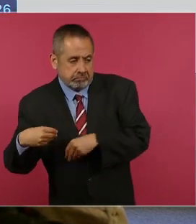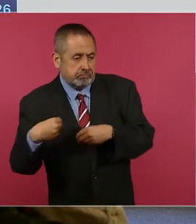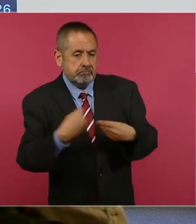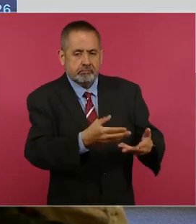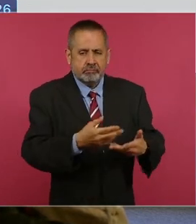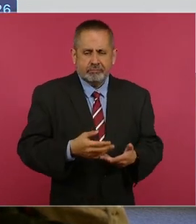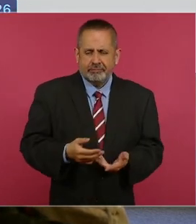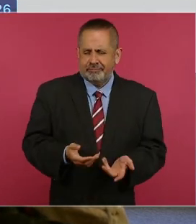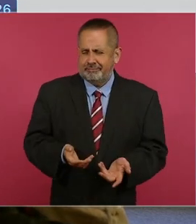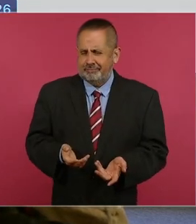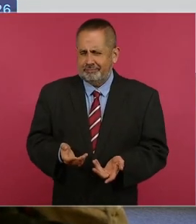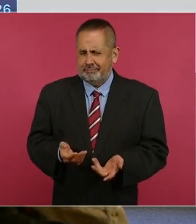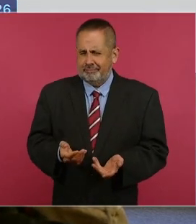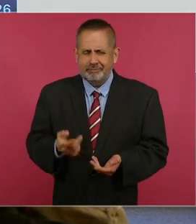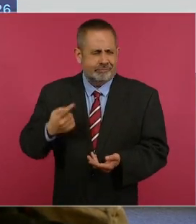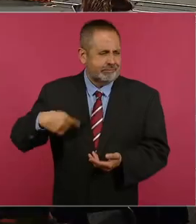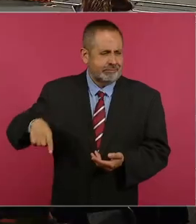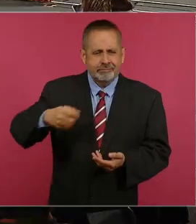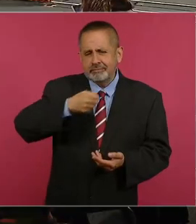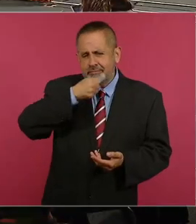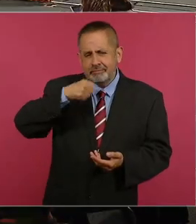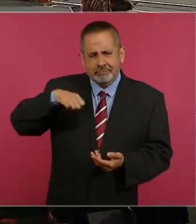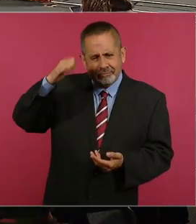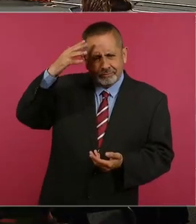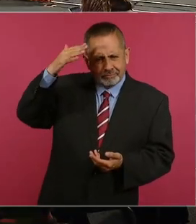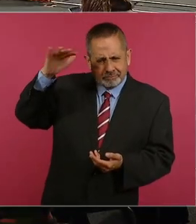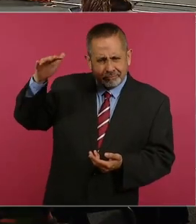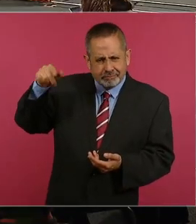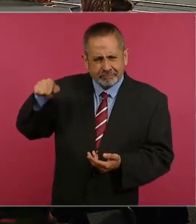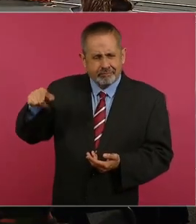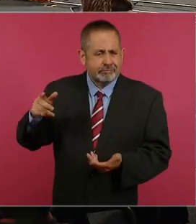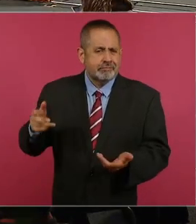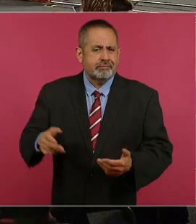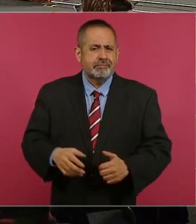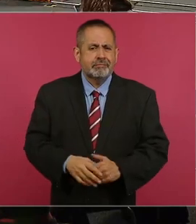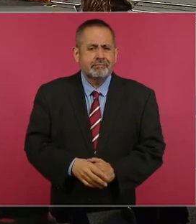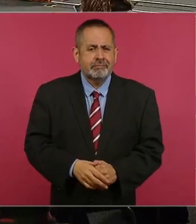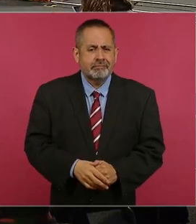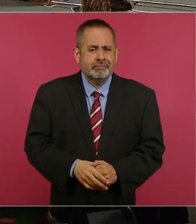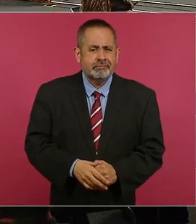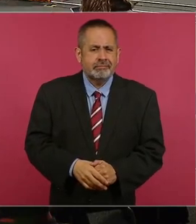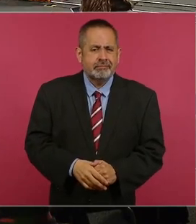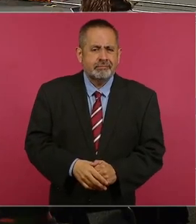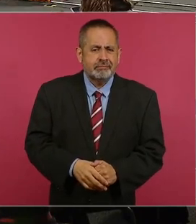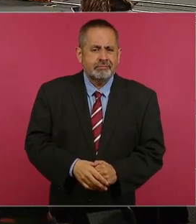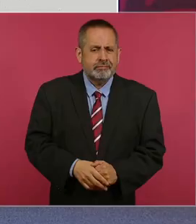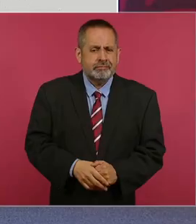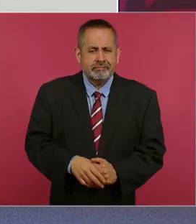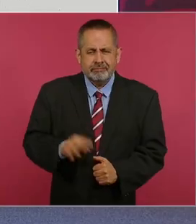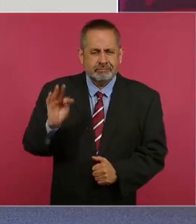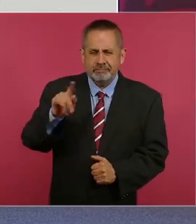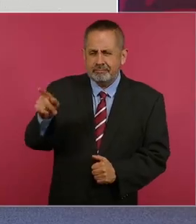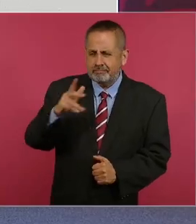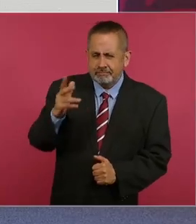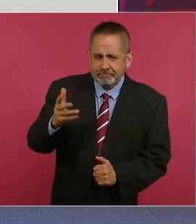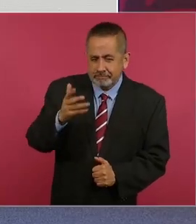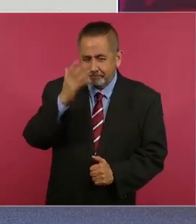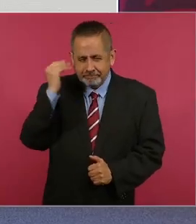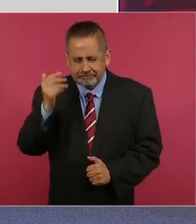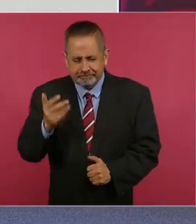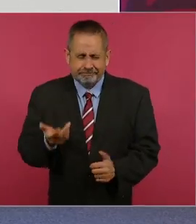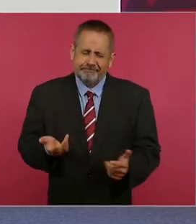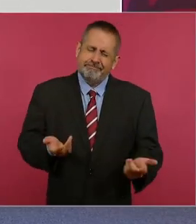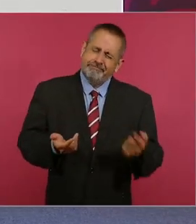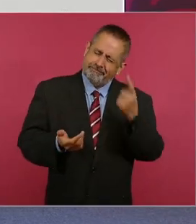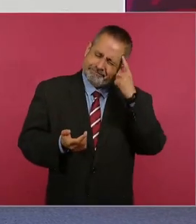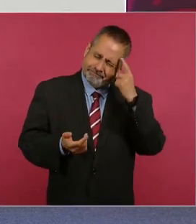como si los adultos mayores no supieran lo